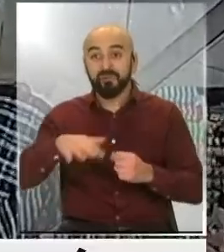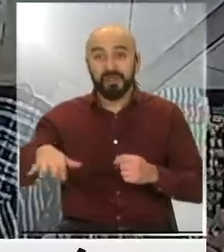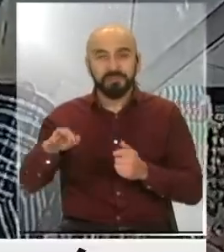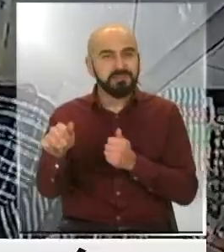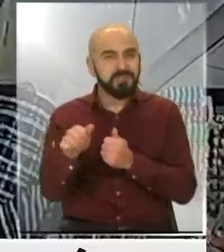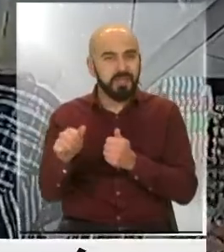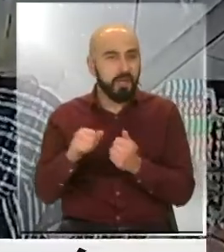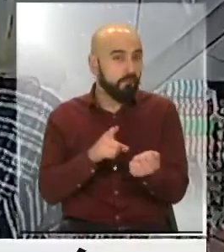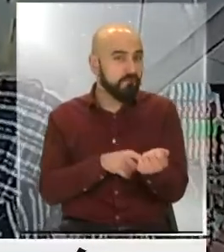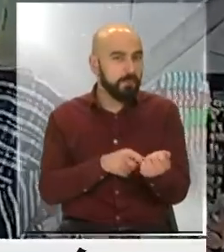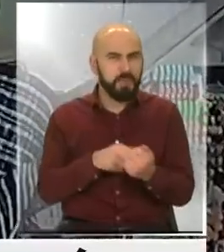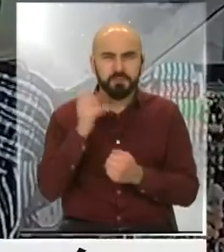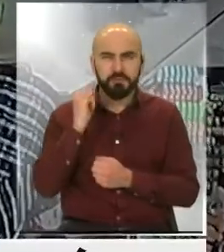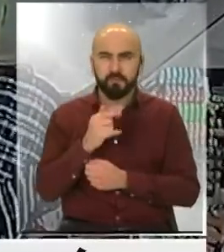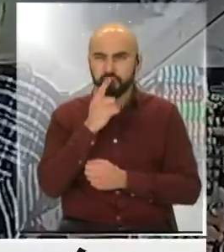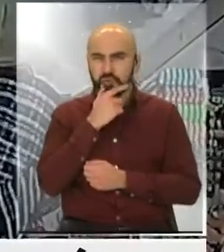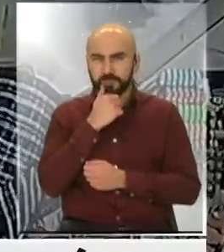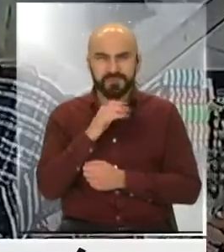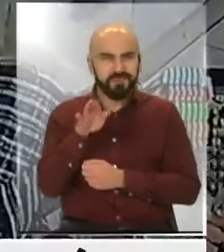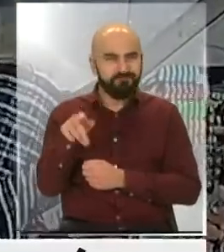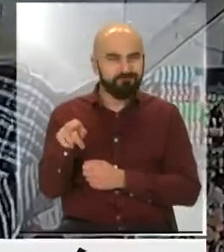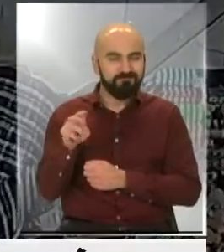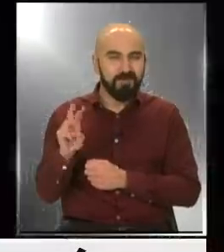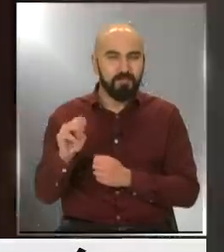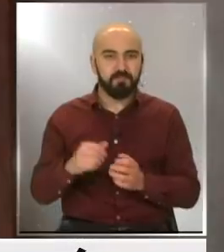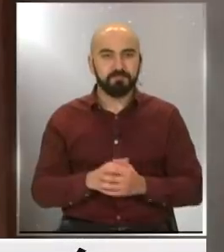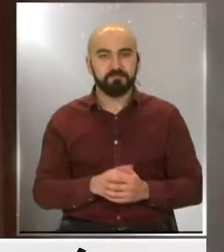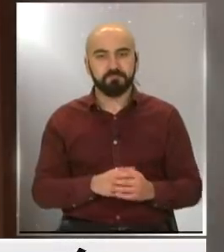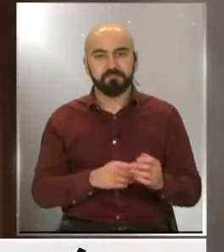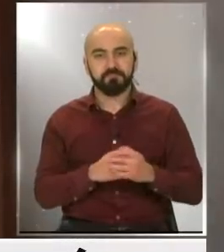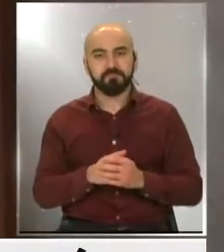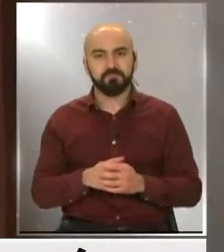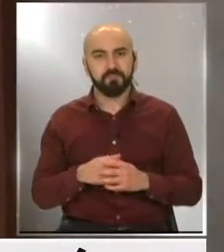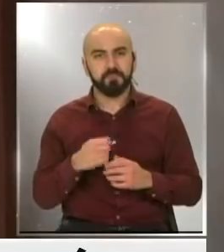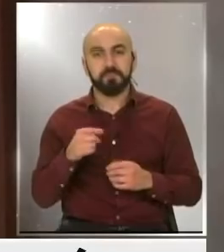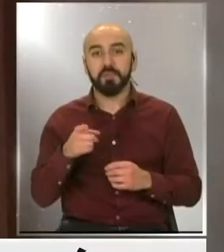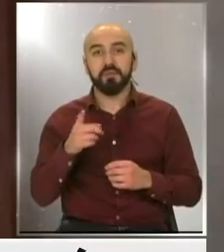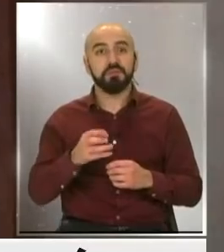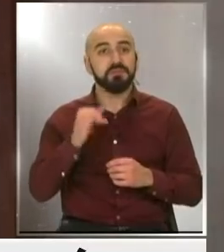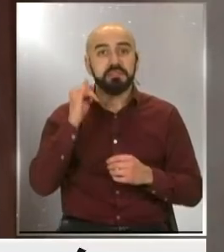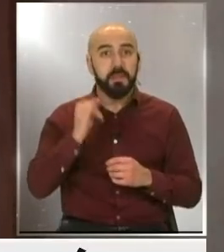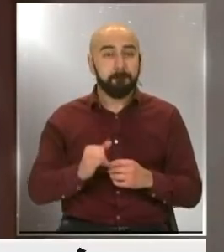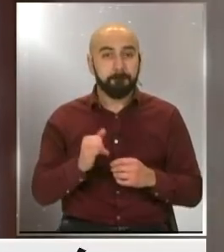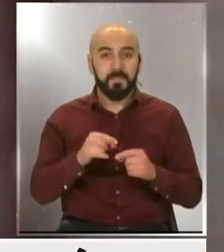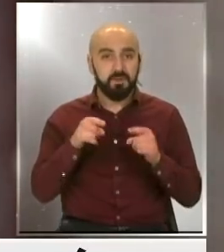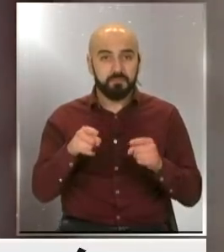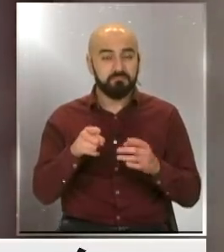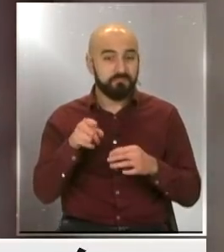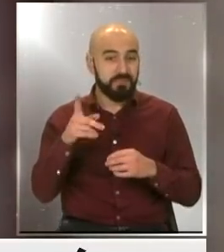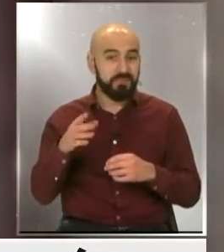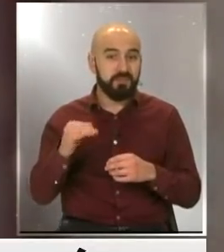madre. Ella siempre de chiquitita la llevó a todo lo que le pasó a la niña.